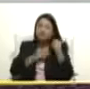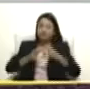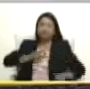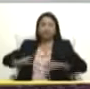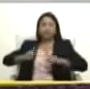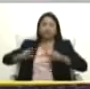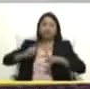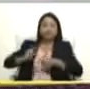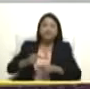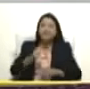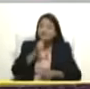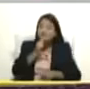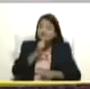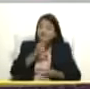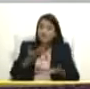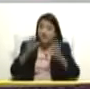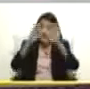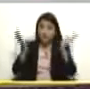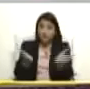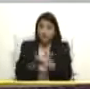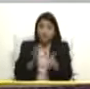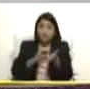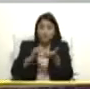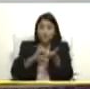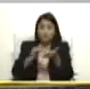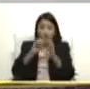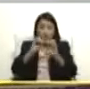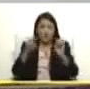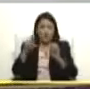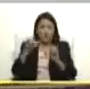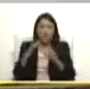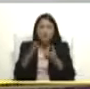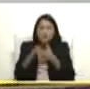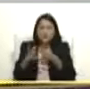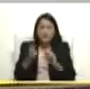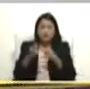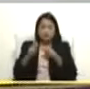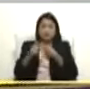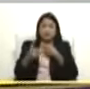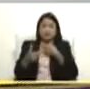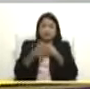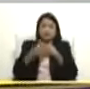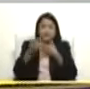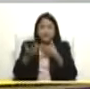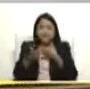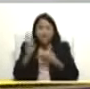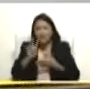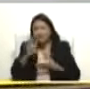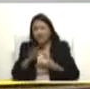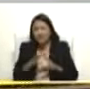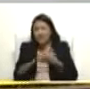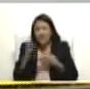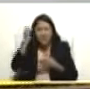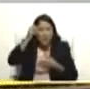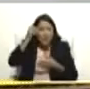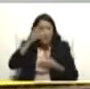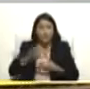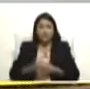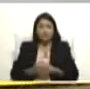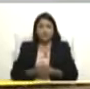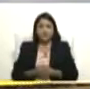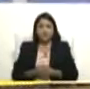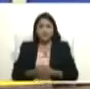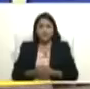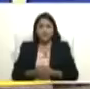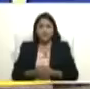mundo para escribir, para intentar imponer una palabra, una matriz de opinión, para